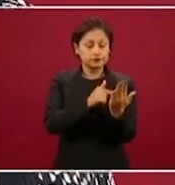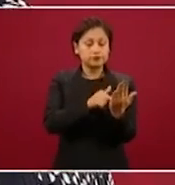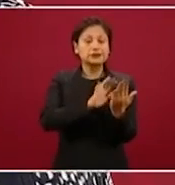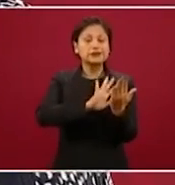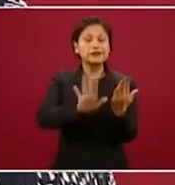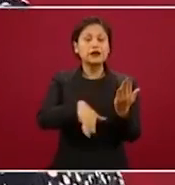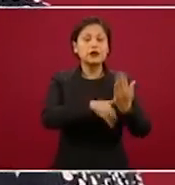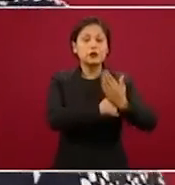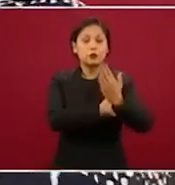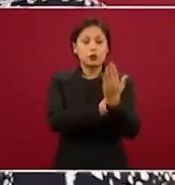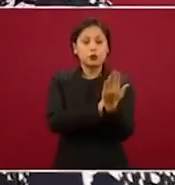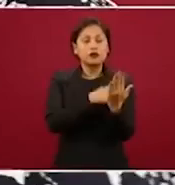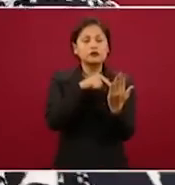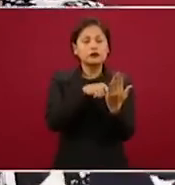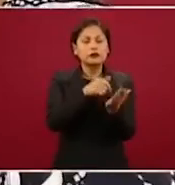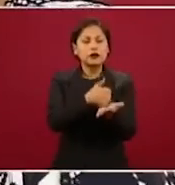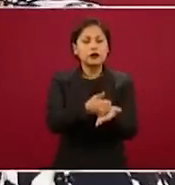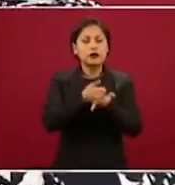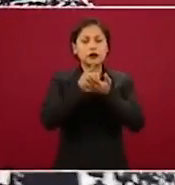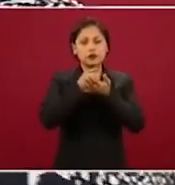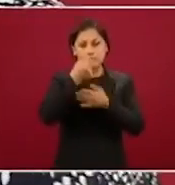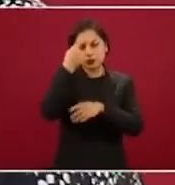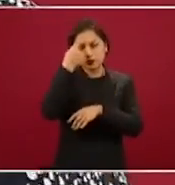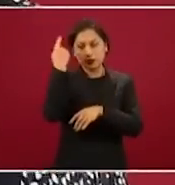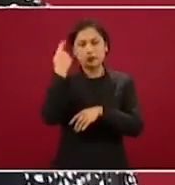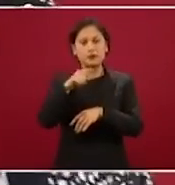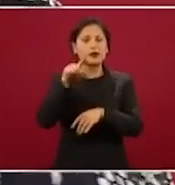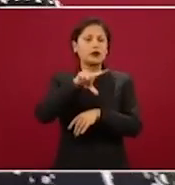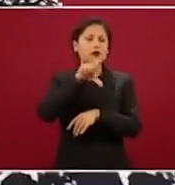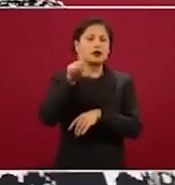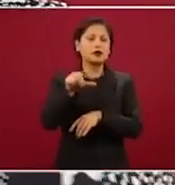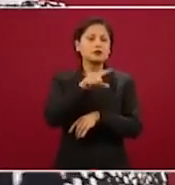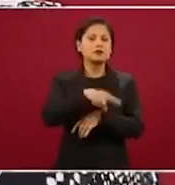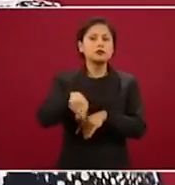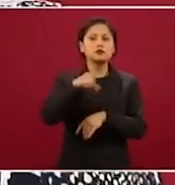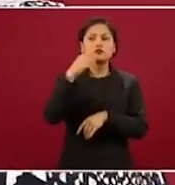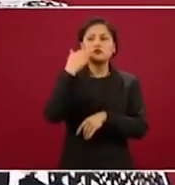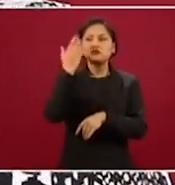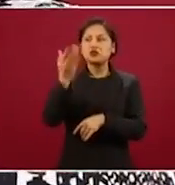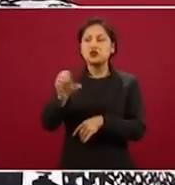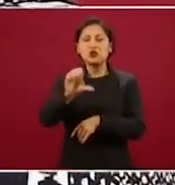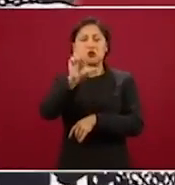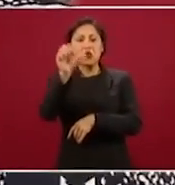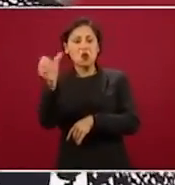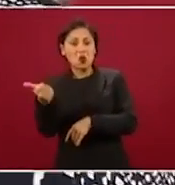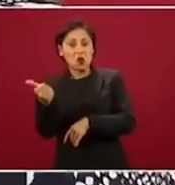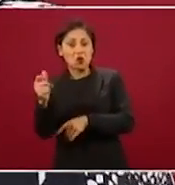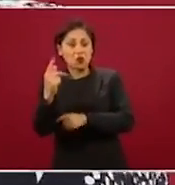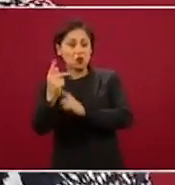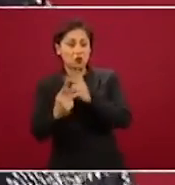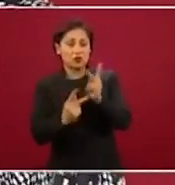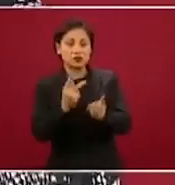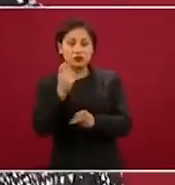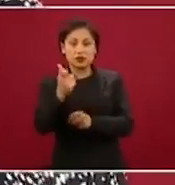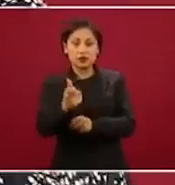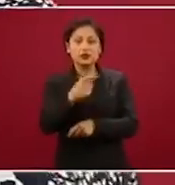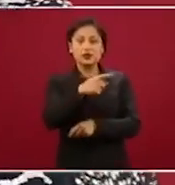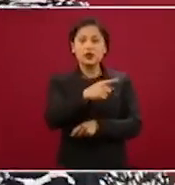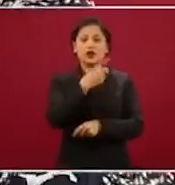crediticio. Ya podrán ir a decir a una institución bancaria, a un intermediario financiero: yo